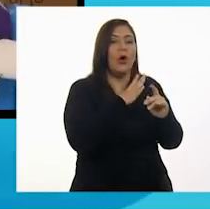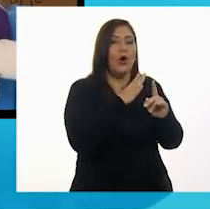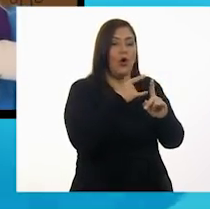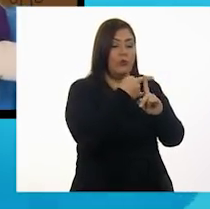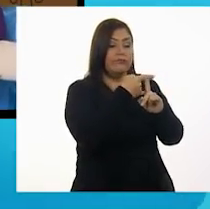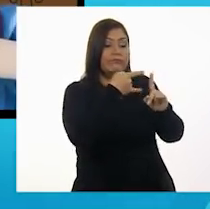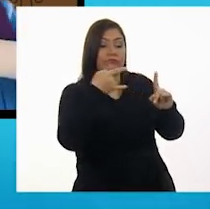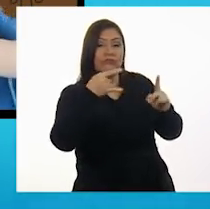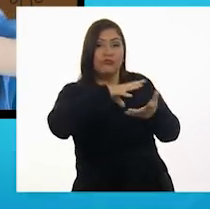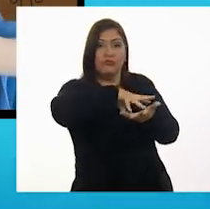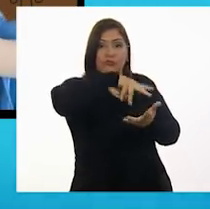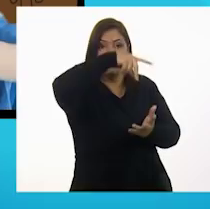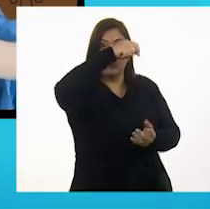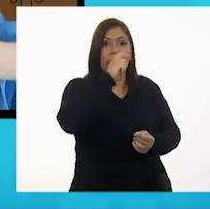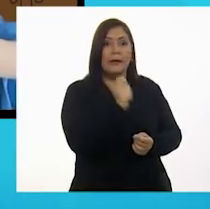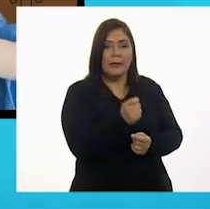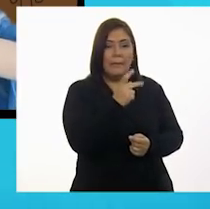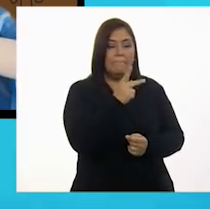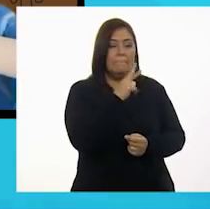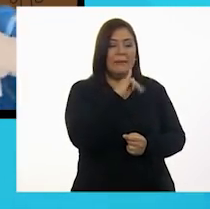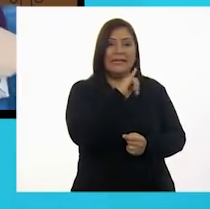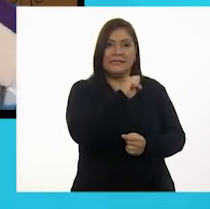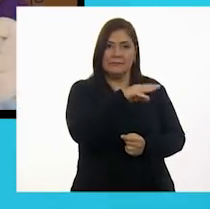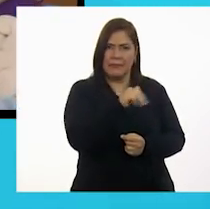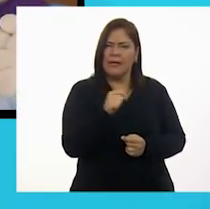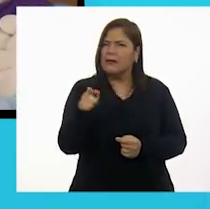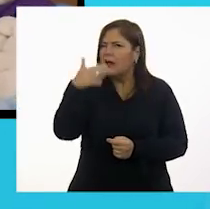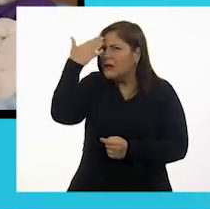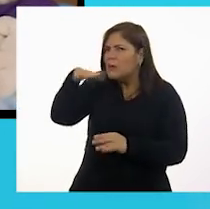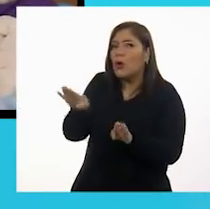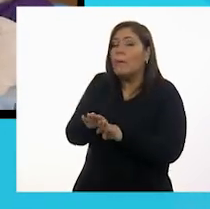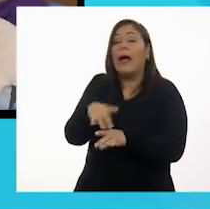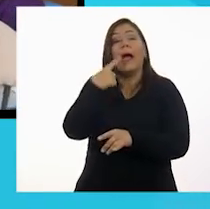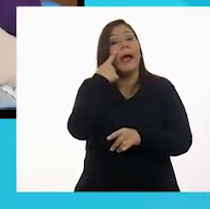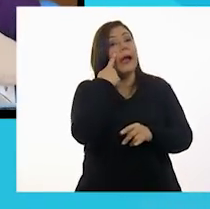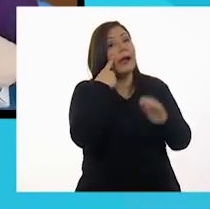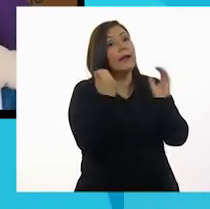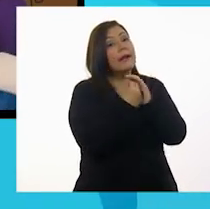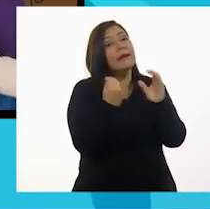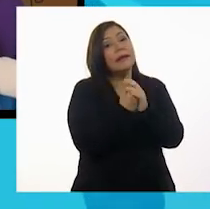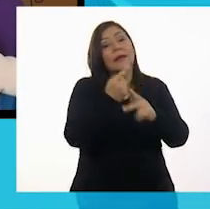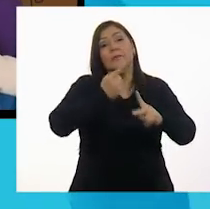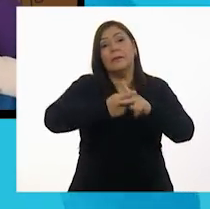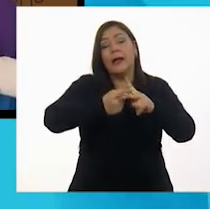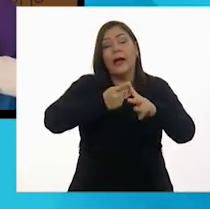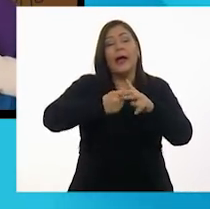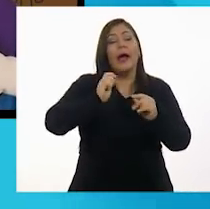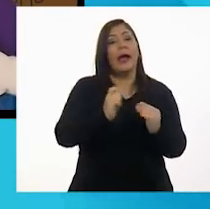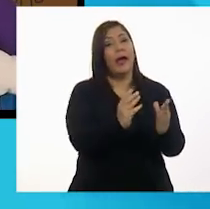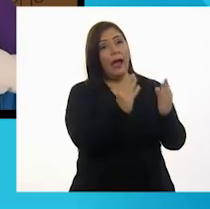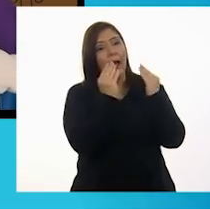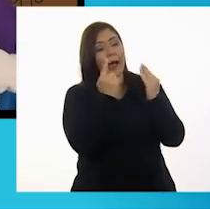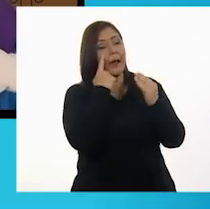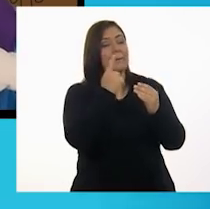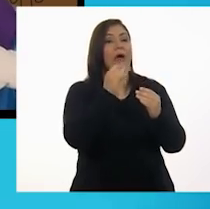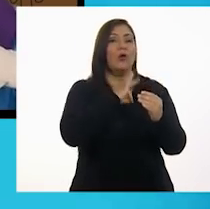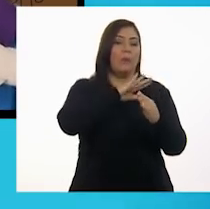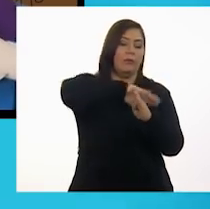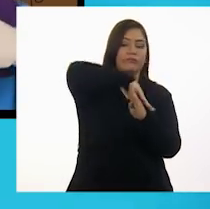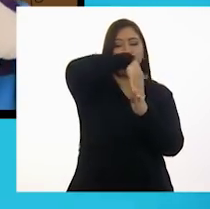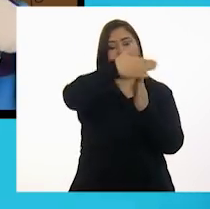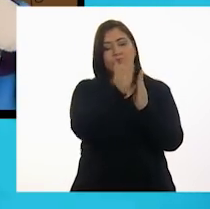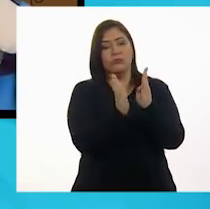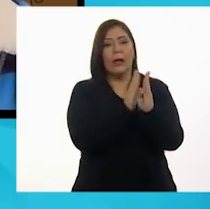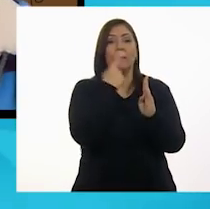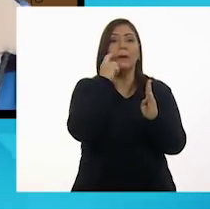¿Ah, sí? ¿Y cómo lo sabes? Es que en la clase de matemáticas aprendimos que un prisma tiene caras planas de forma